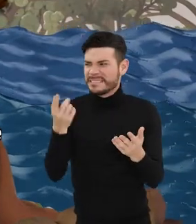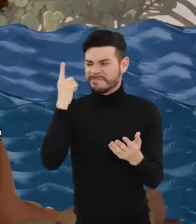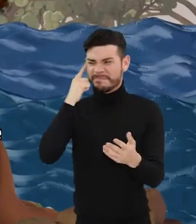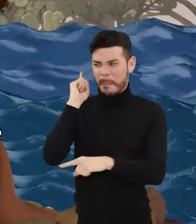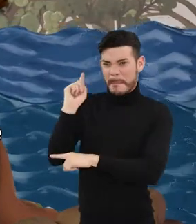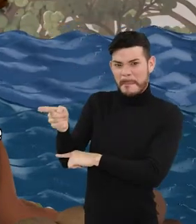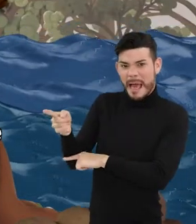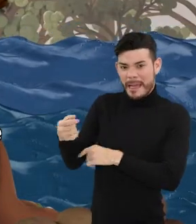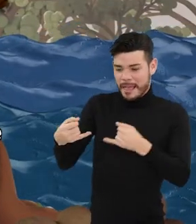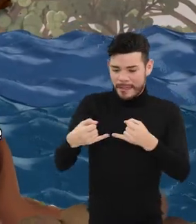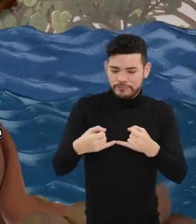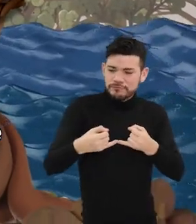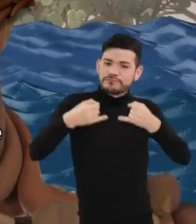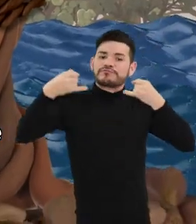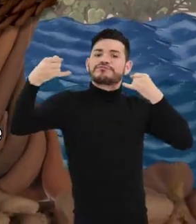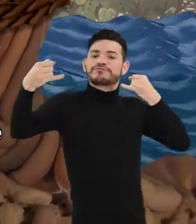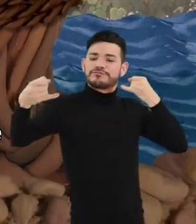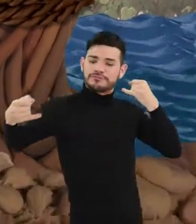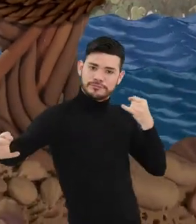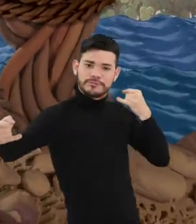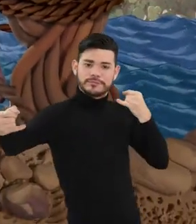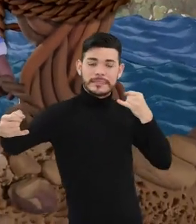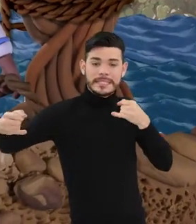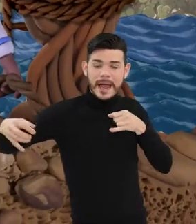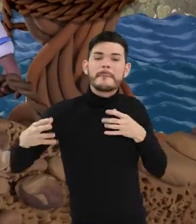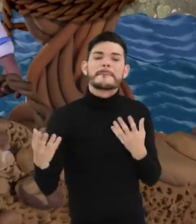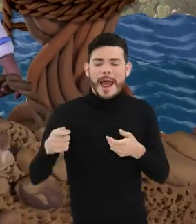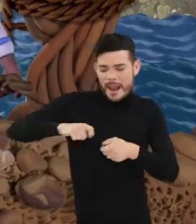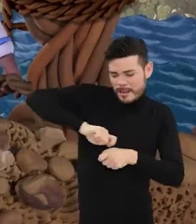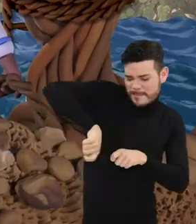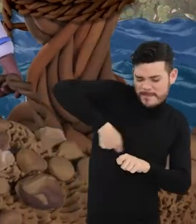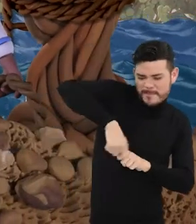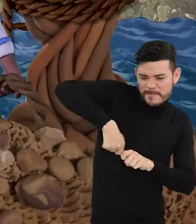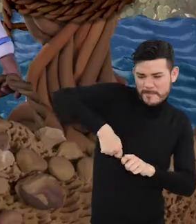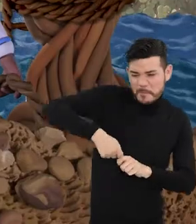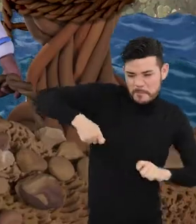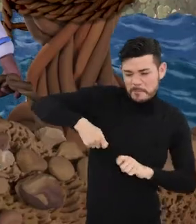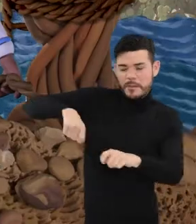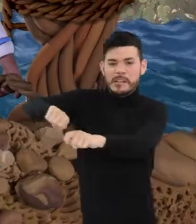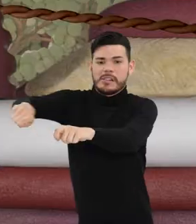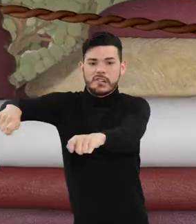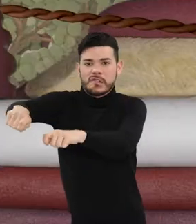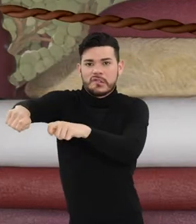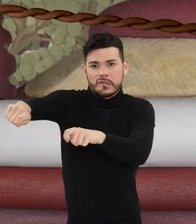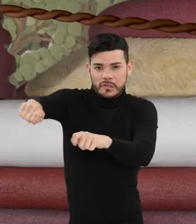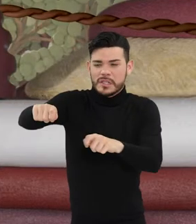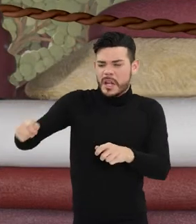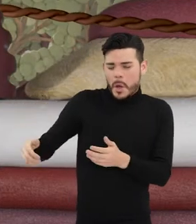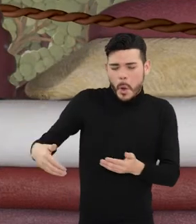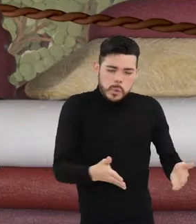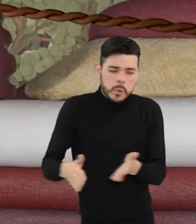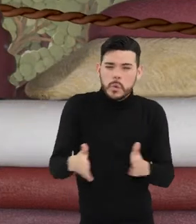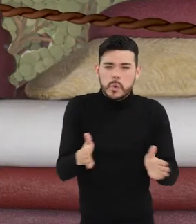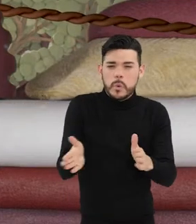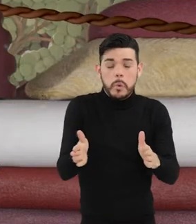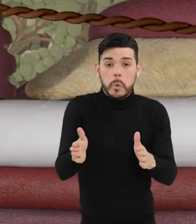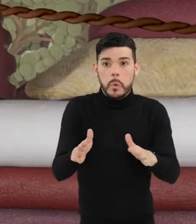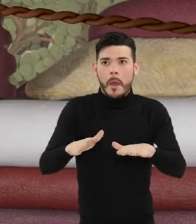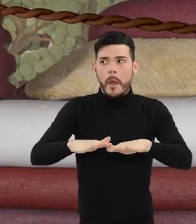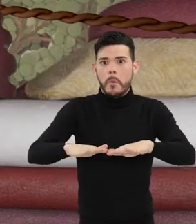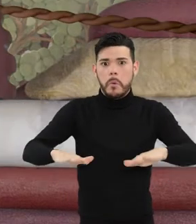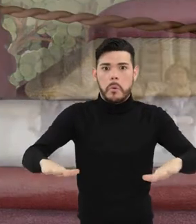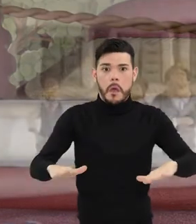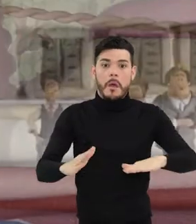el extremo de un cable a un árbol de la ribera, para luego enrollarlo mediante un cabrestante y conseguir superar el lugar